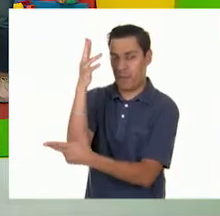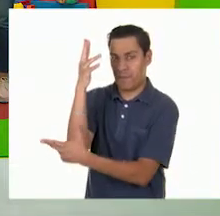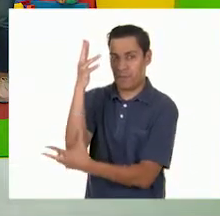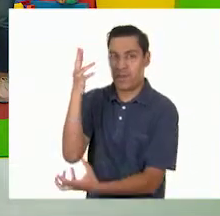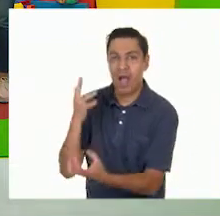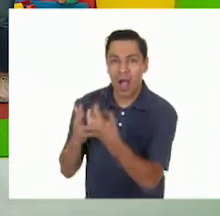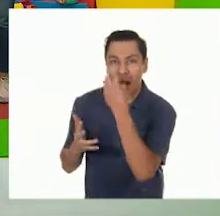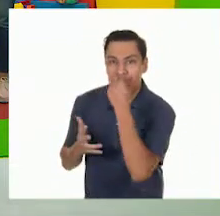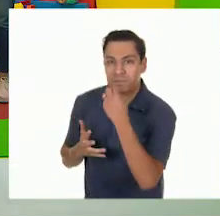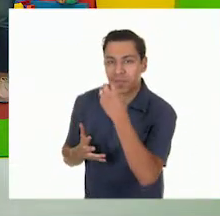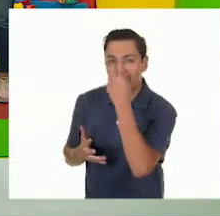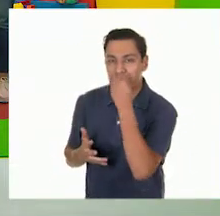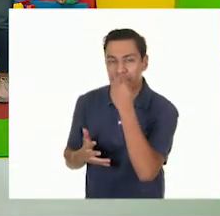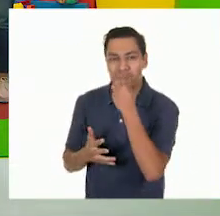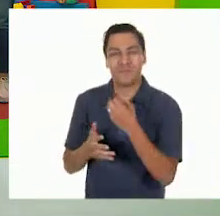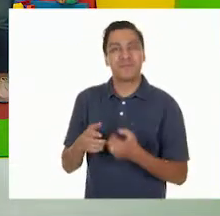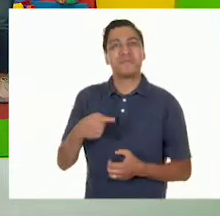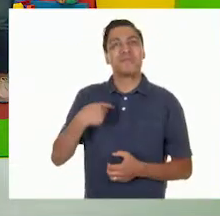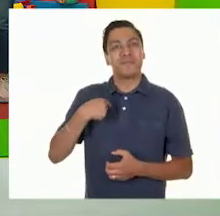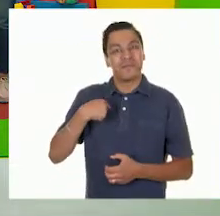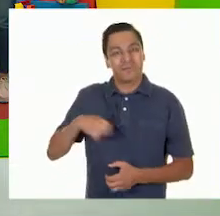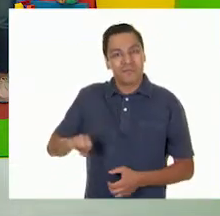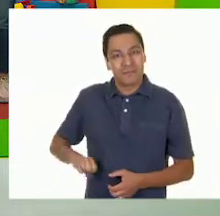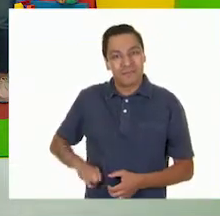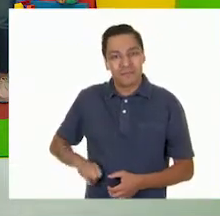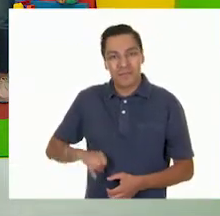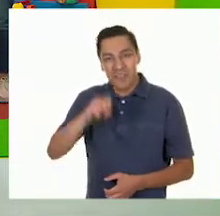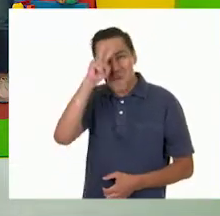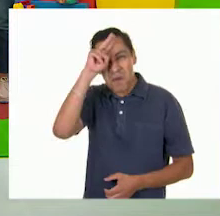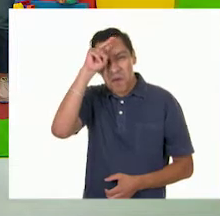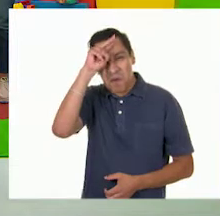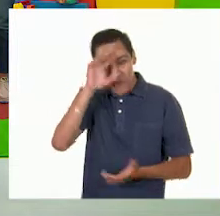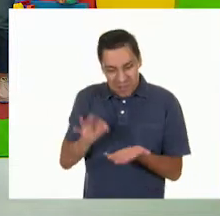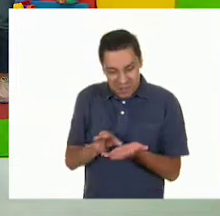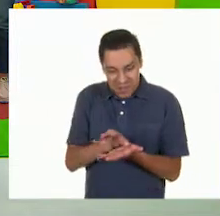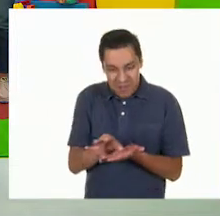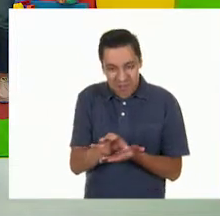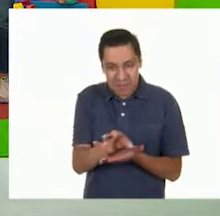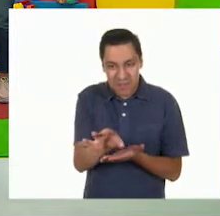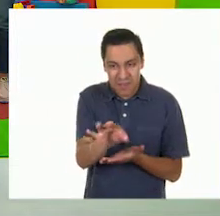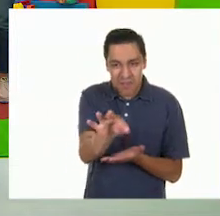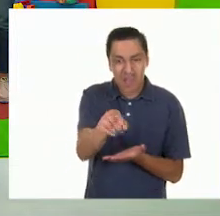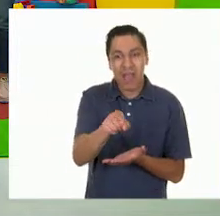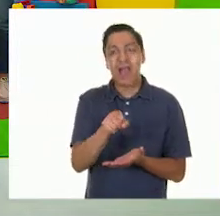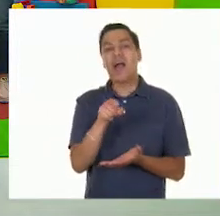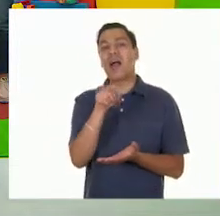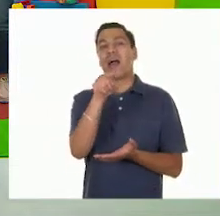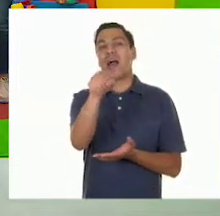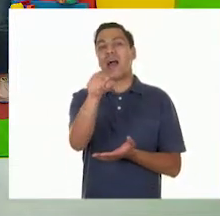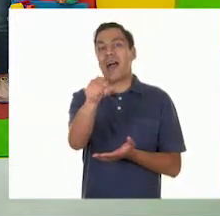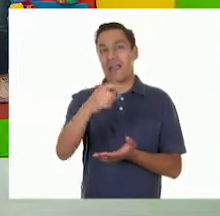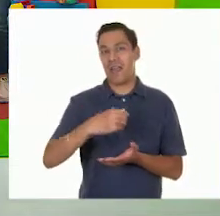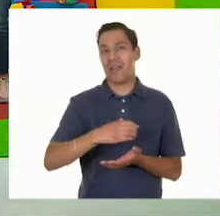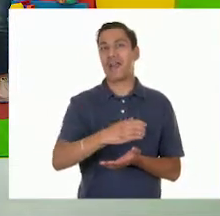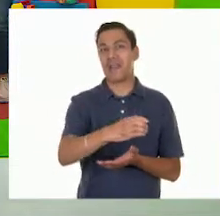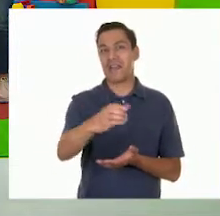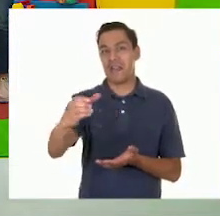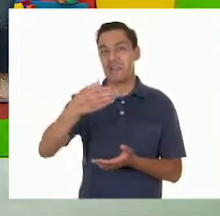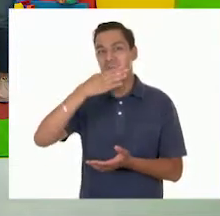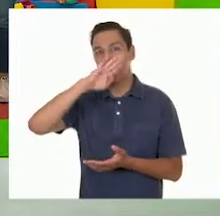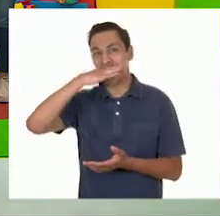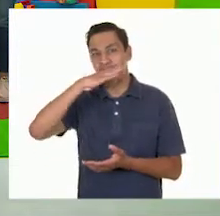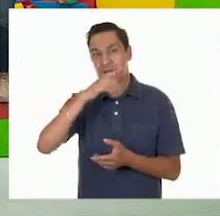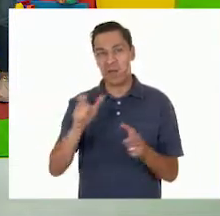hormiga fue quien guió el camino para llegar al marshall y que esa cinturita que le conocemos en la actualidad